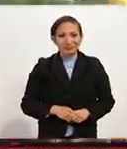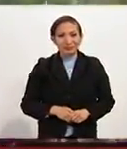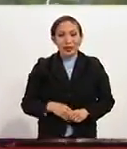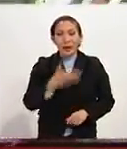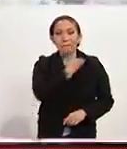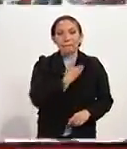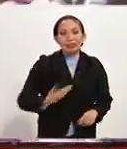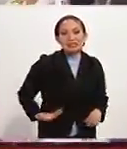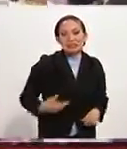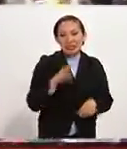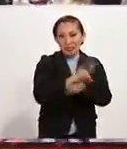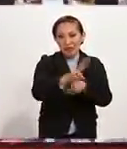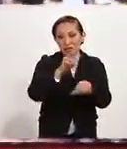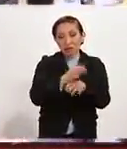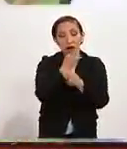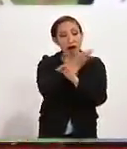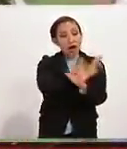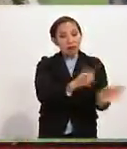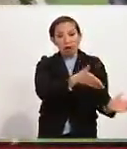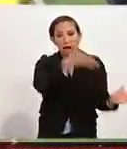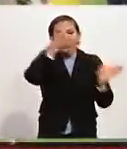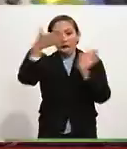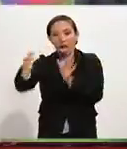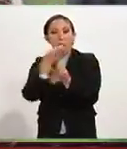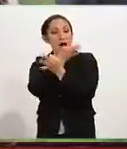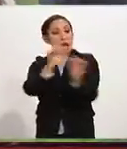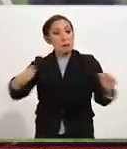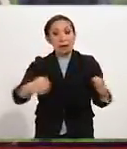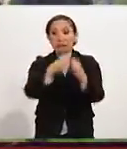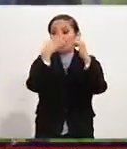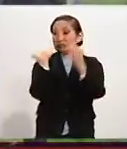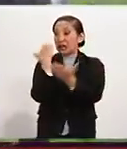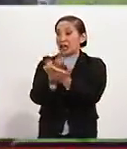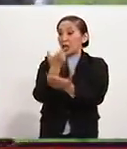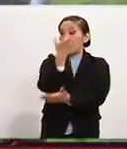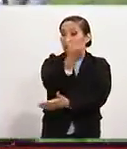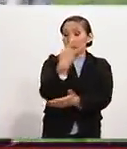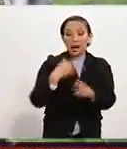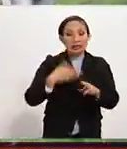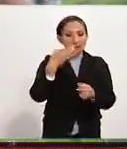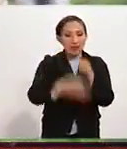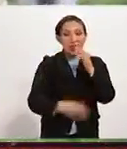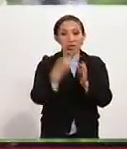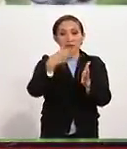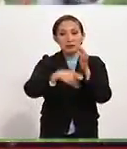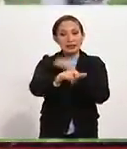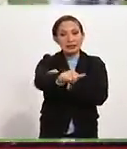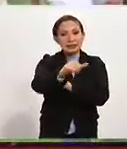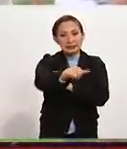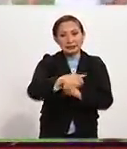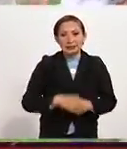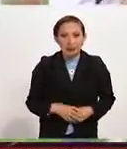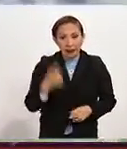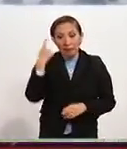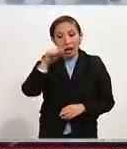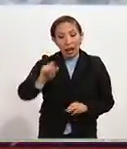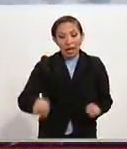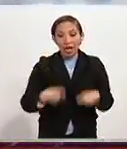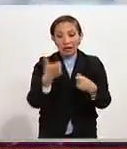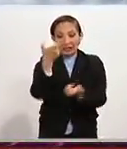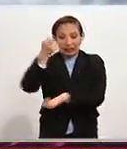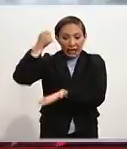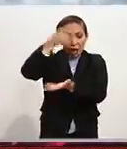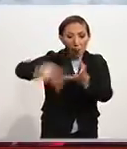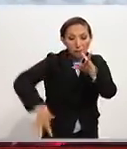El presidente Nicolás Maduro anuncia la extensión del decreto de emergencia económica hasta finales de 2016 para asignar